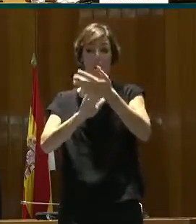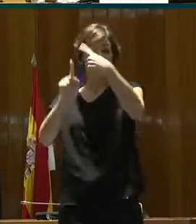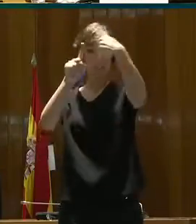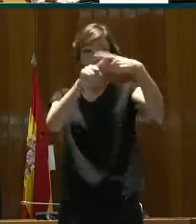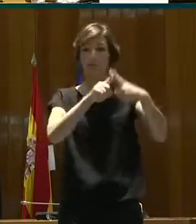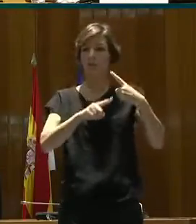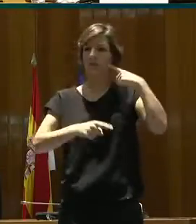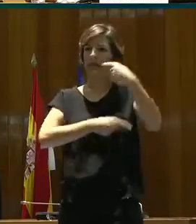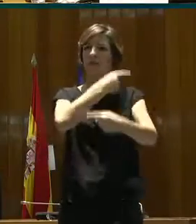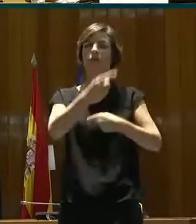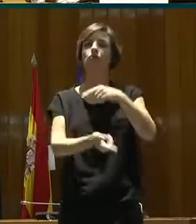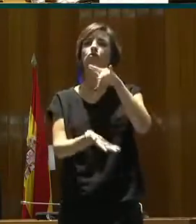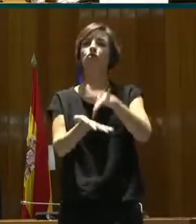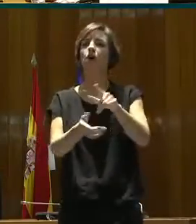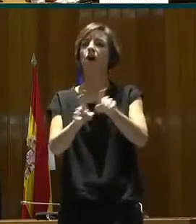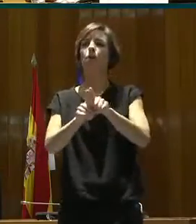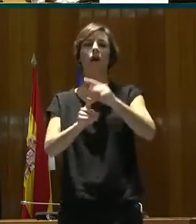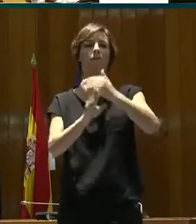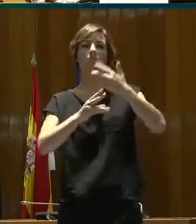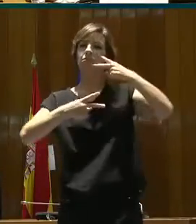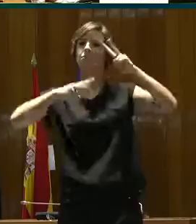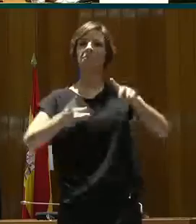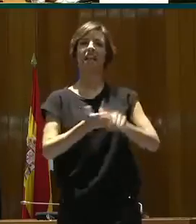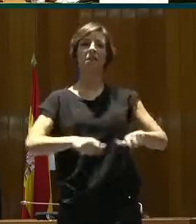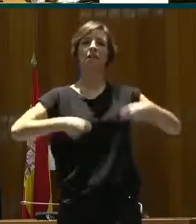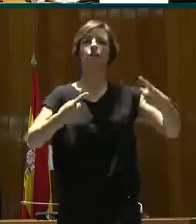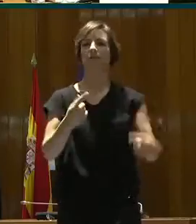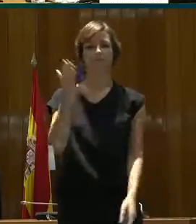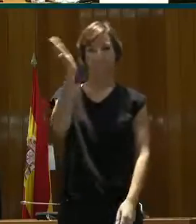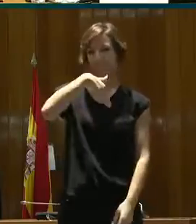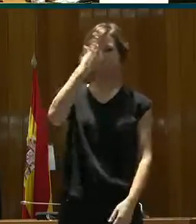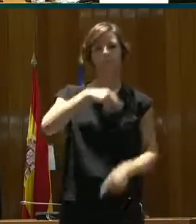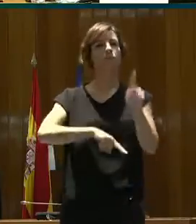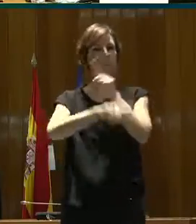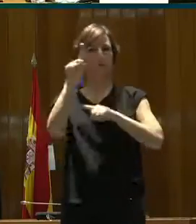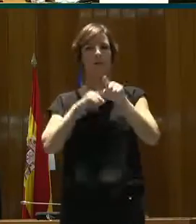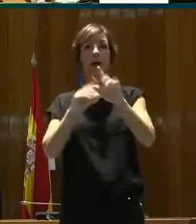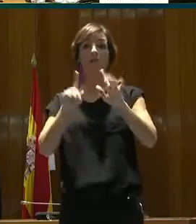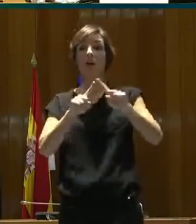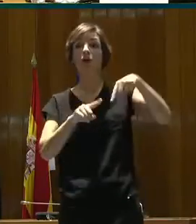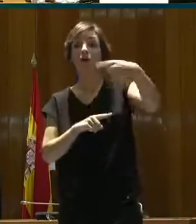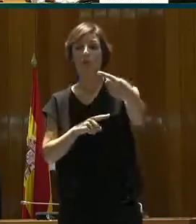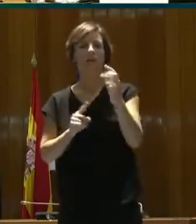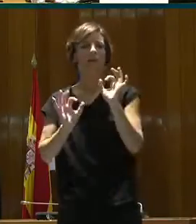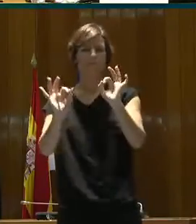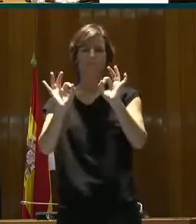tradicionalmente se han visto privadas del estatus de lenguas naturales. Ello tiene consecuencias concretas muy